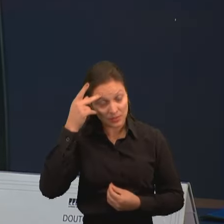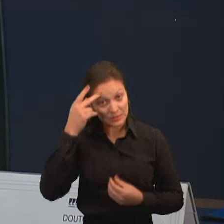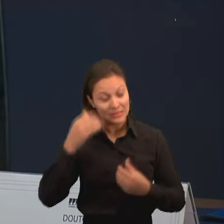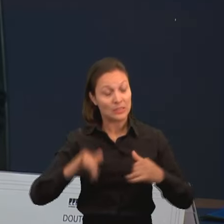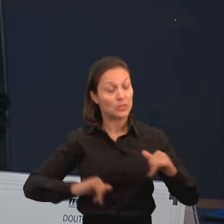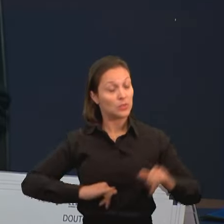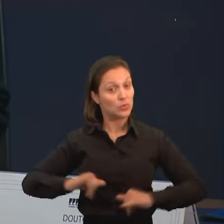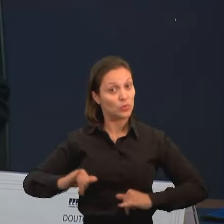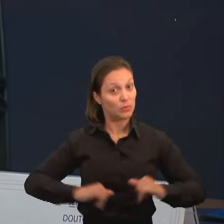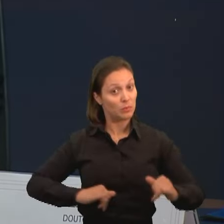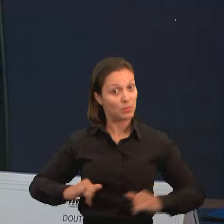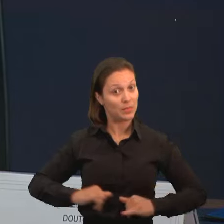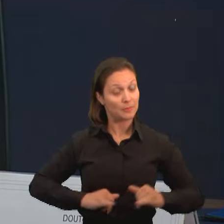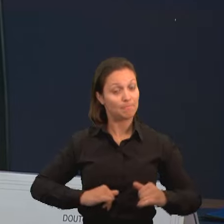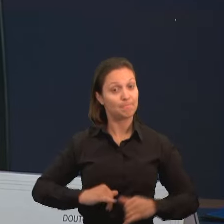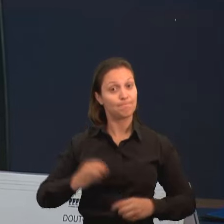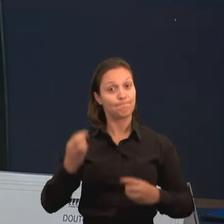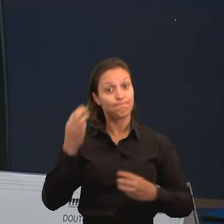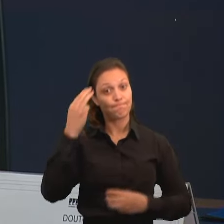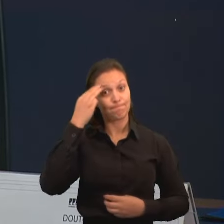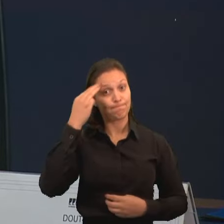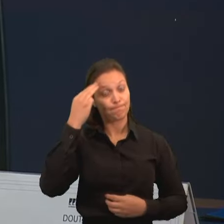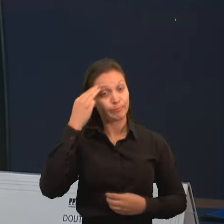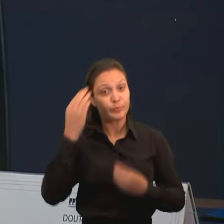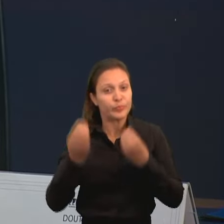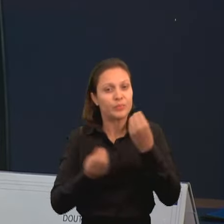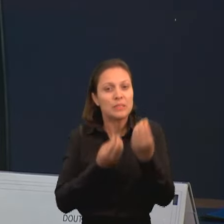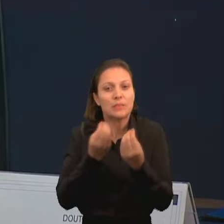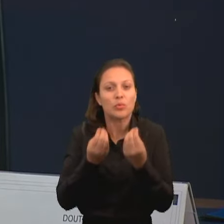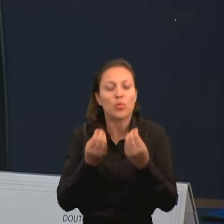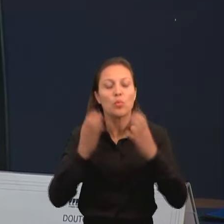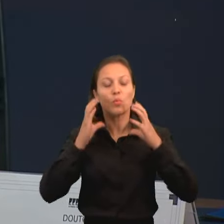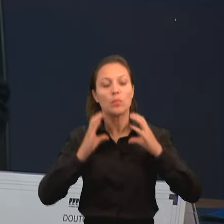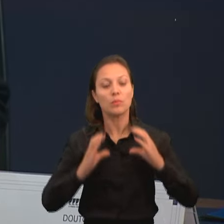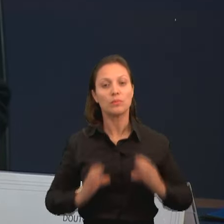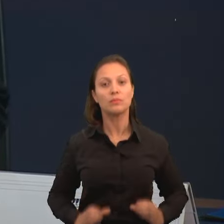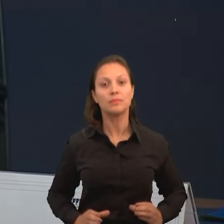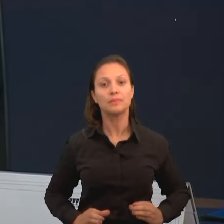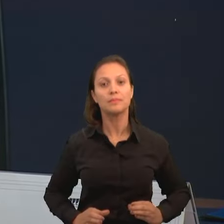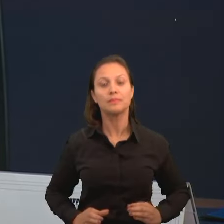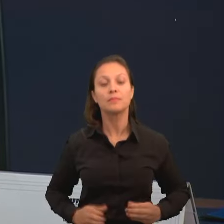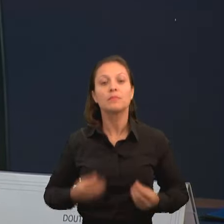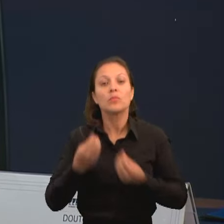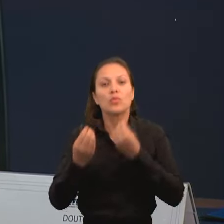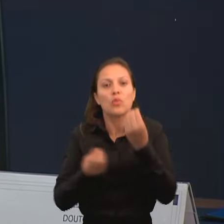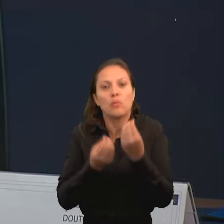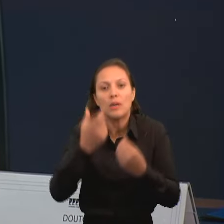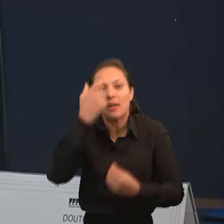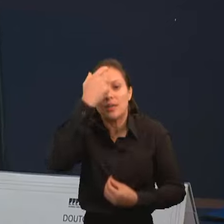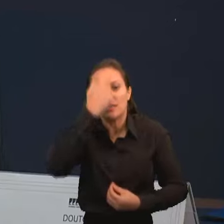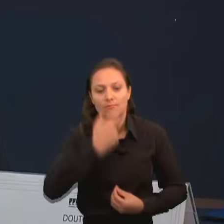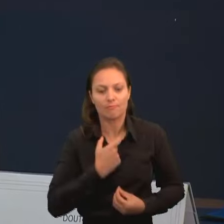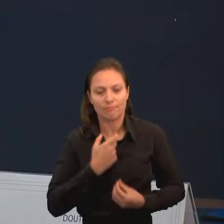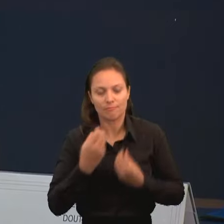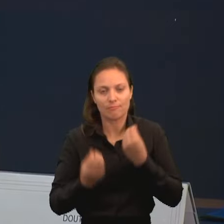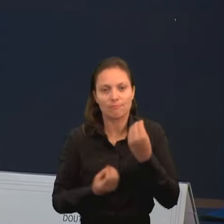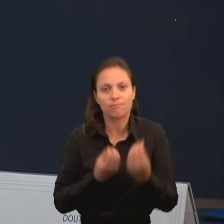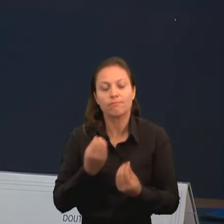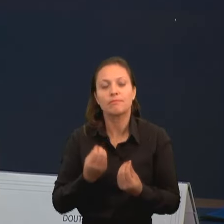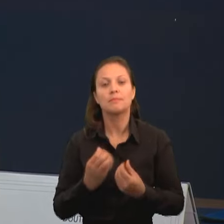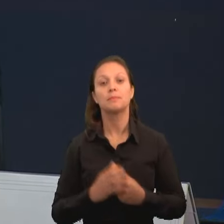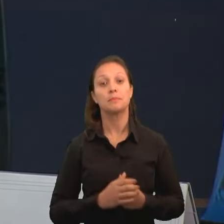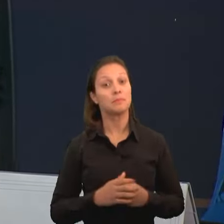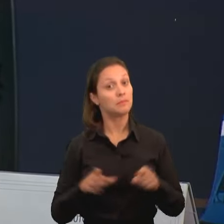neuronales y generar sufrimientos físicos en las personas porque no reconocen sus comportamientos en su propio yo, el